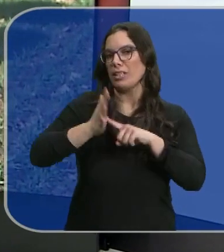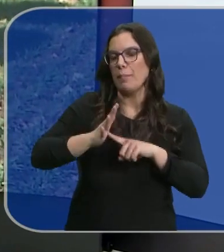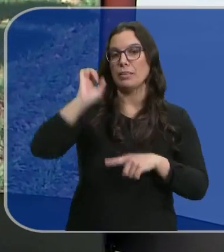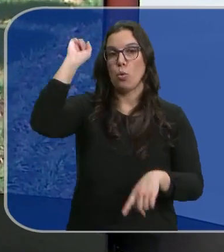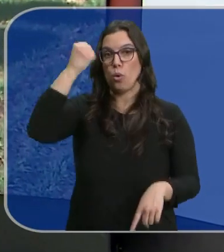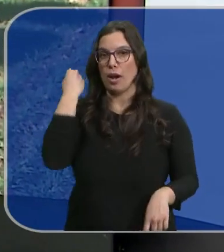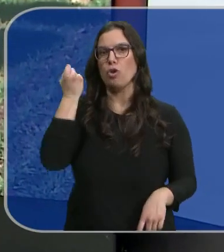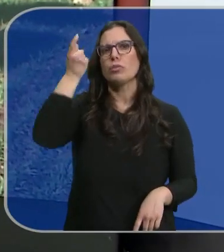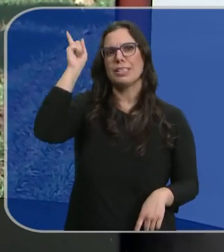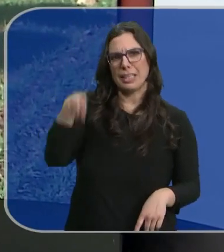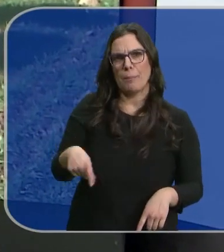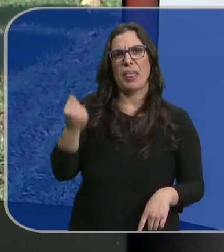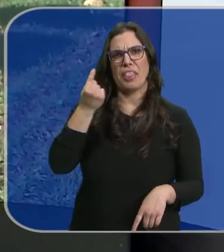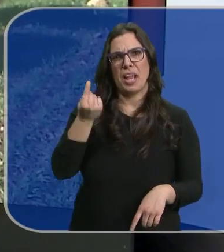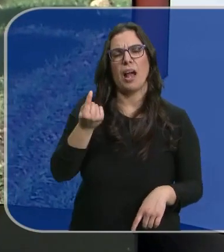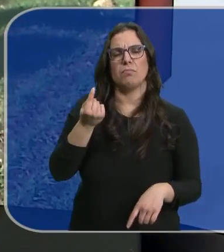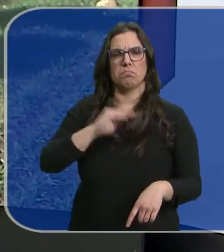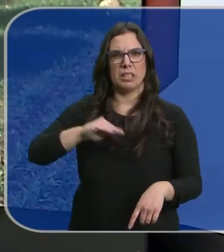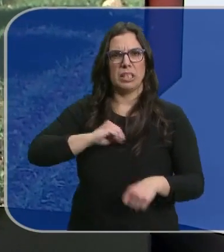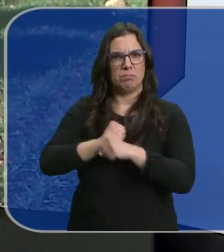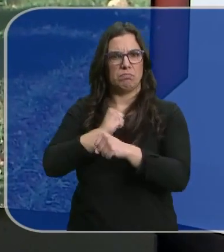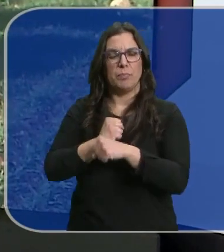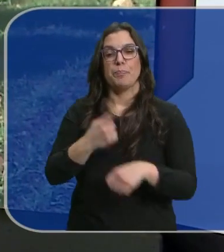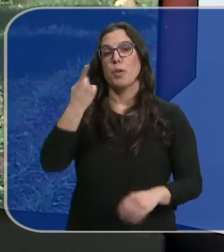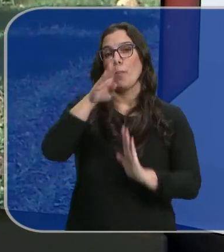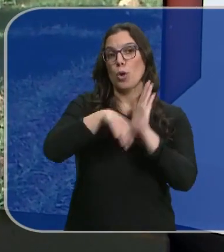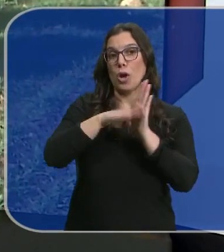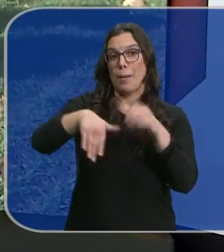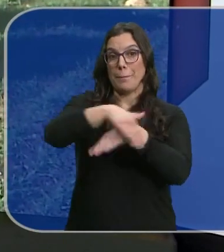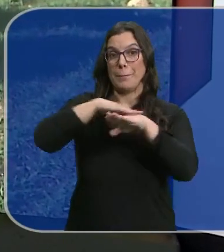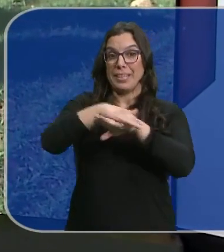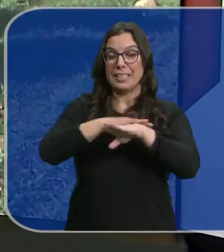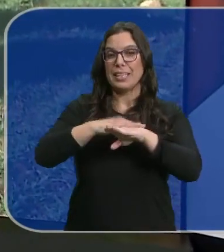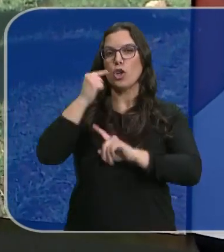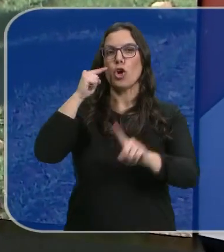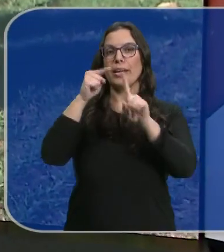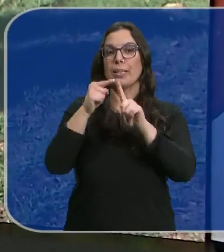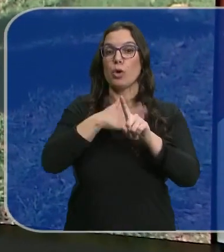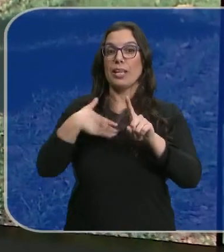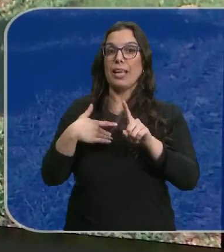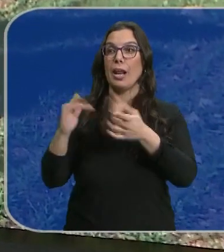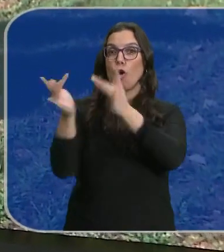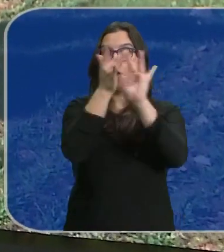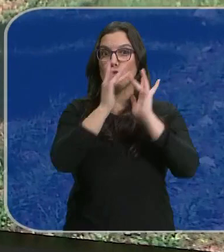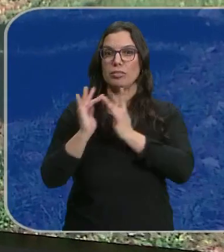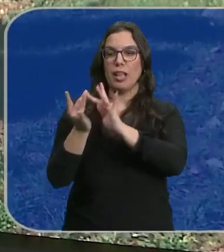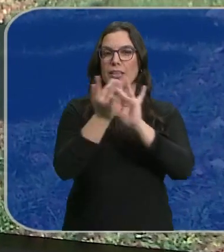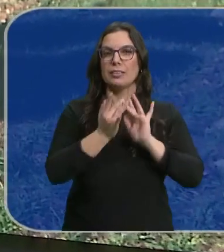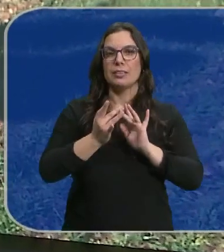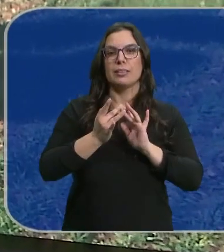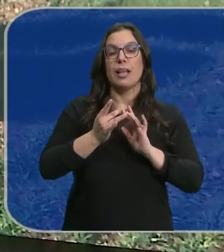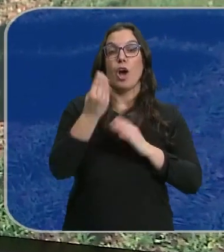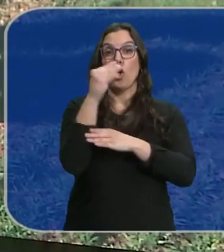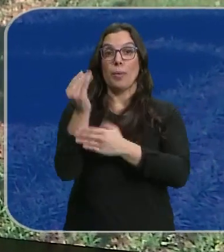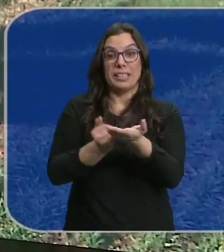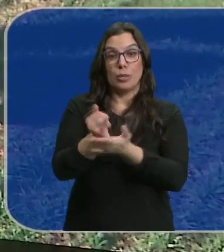o Aragón, que también son grandes productores. Un programa del Ministerio persigue intercambiar y consolidar conocimientos entre